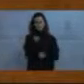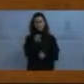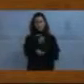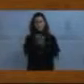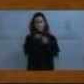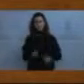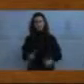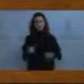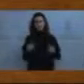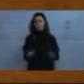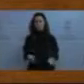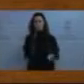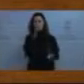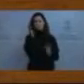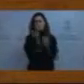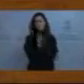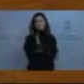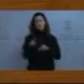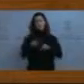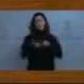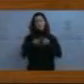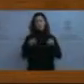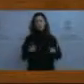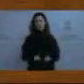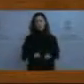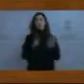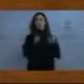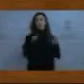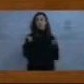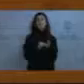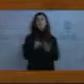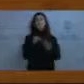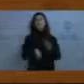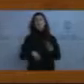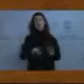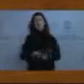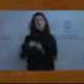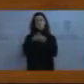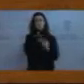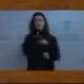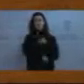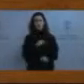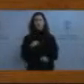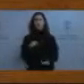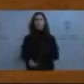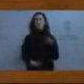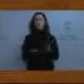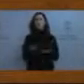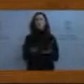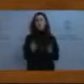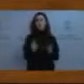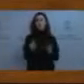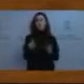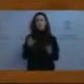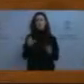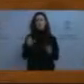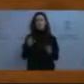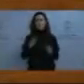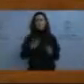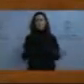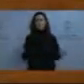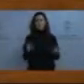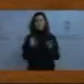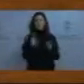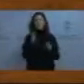internacionales? Pues lo voy a explicar yo por el Principado de Asturias. 8 veces menos que la media nacional. No estoy comparando con el líder, ¿eh? 8 veces menos